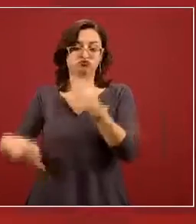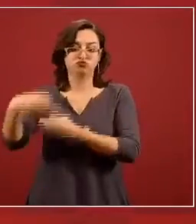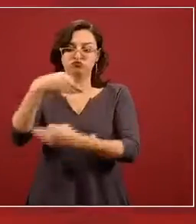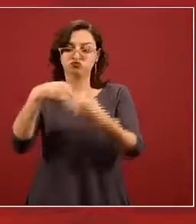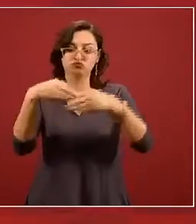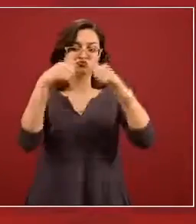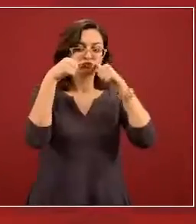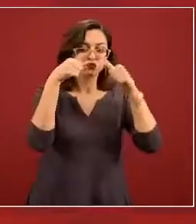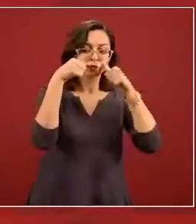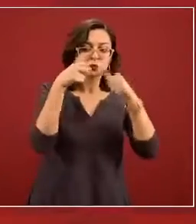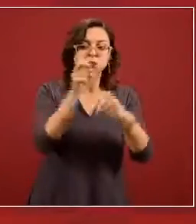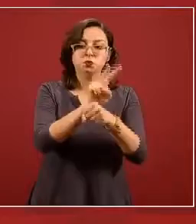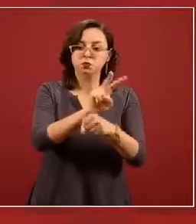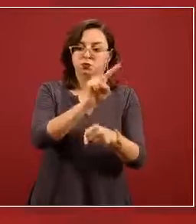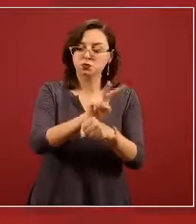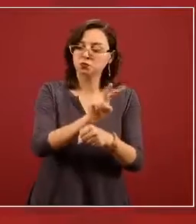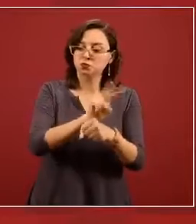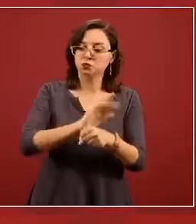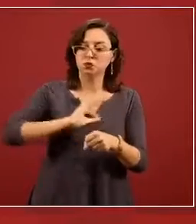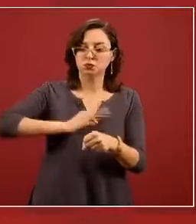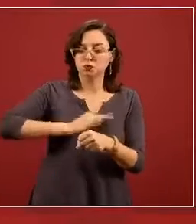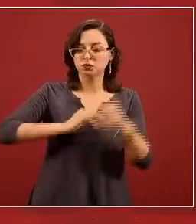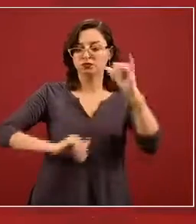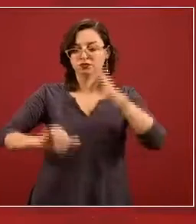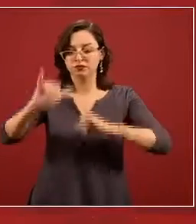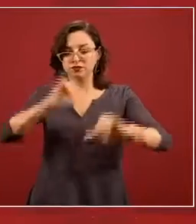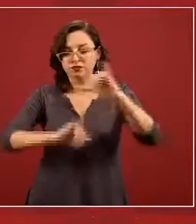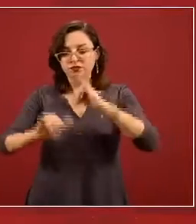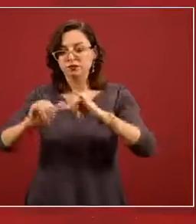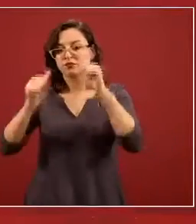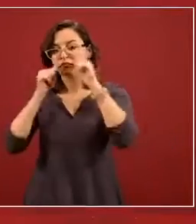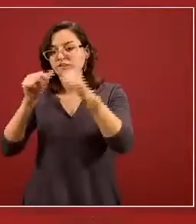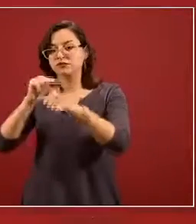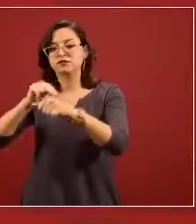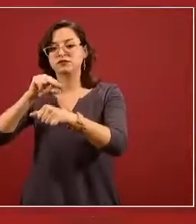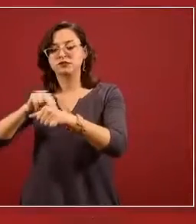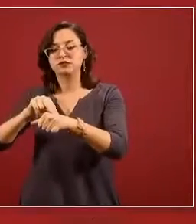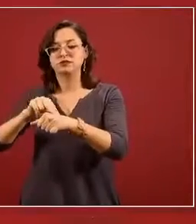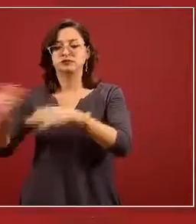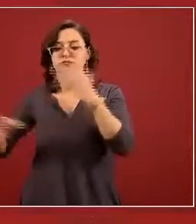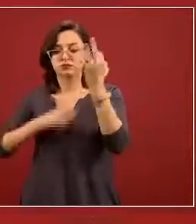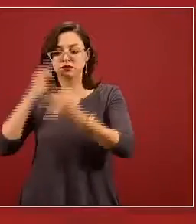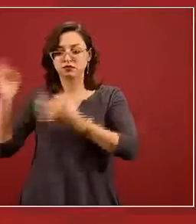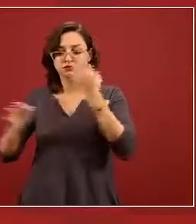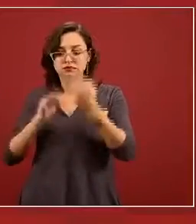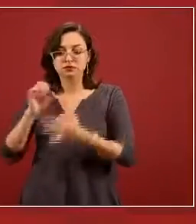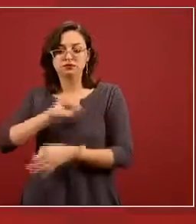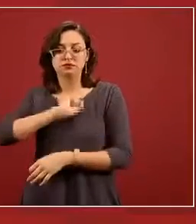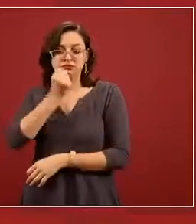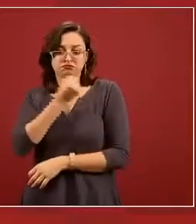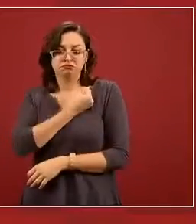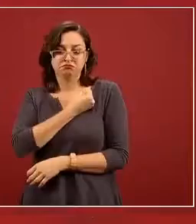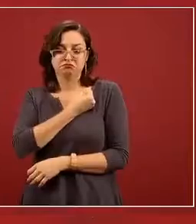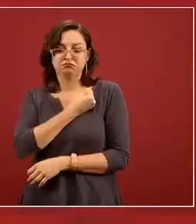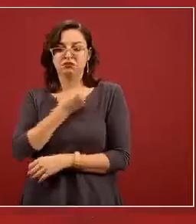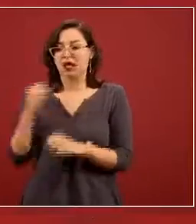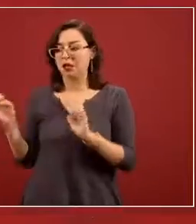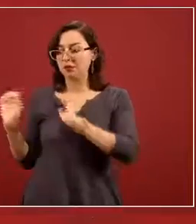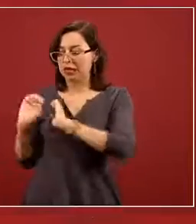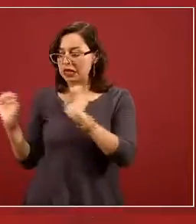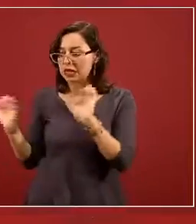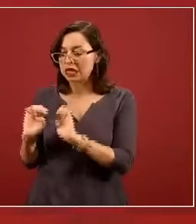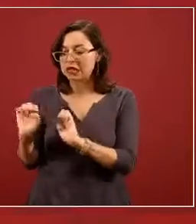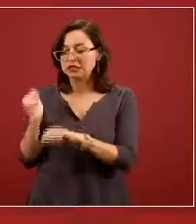acción: vigilancia epidemiológica, laboratorio, atención médica, promoción de la salud, equipos especiales de emergencias,